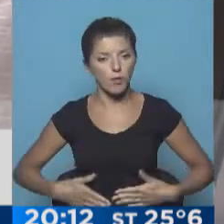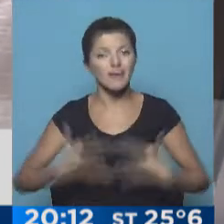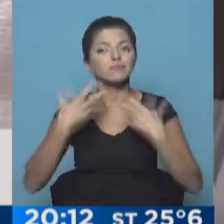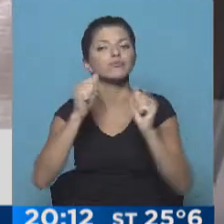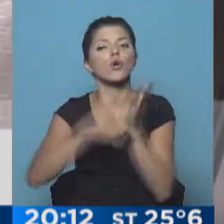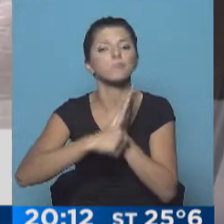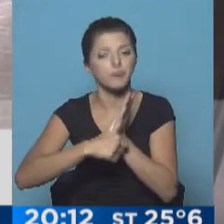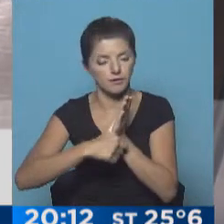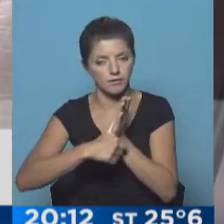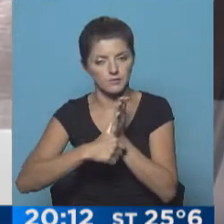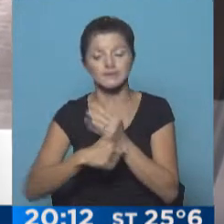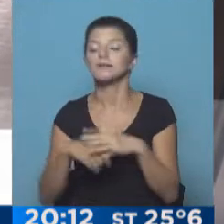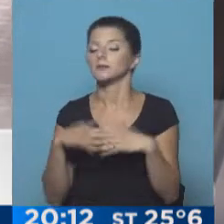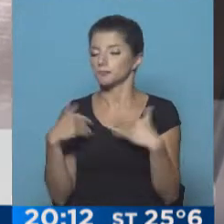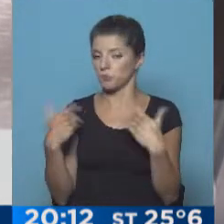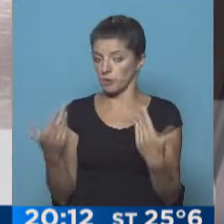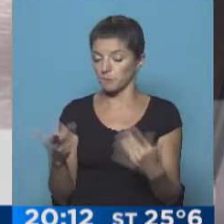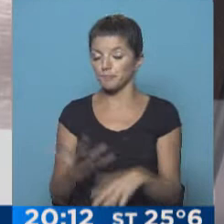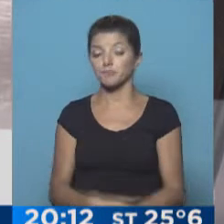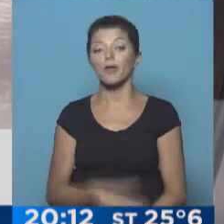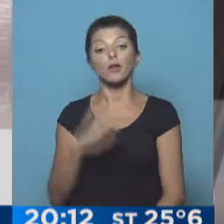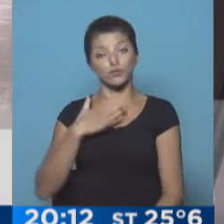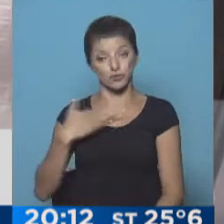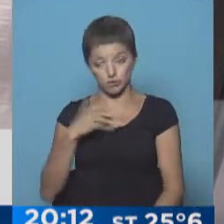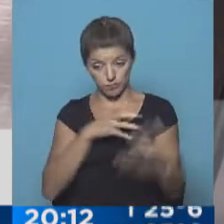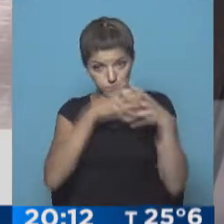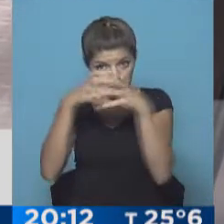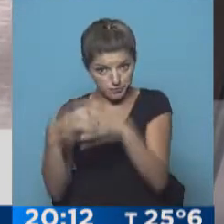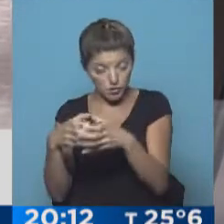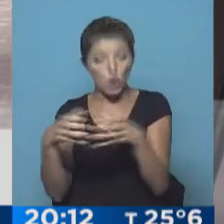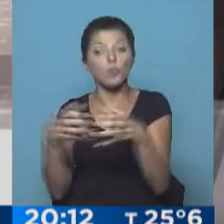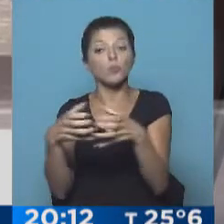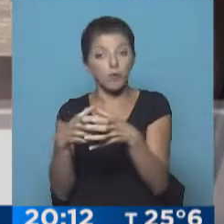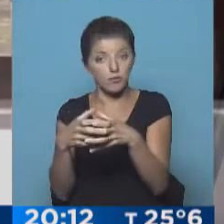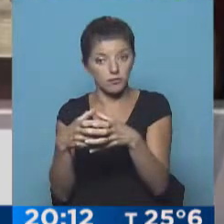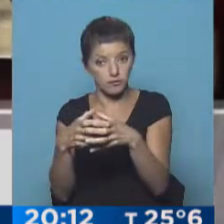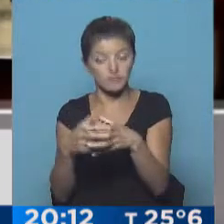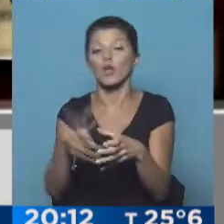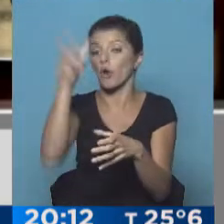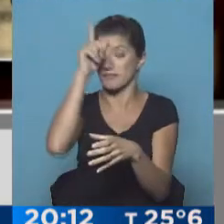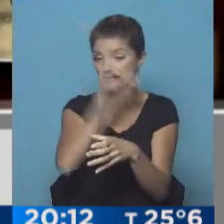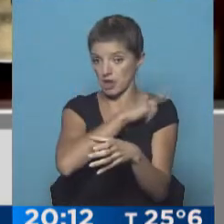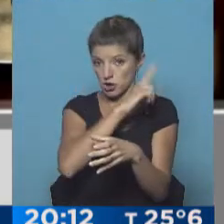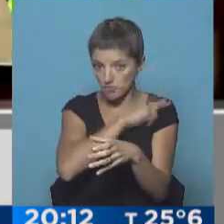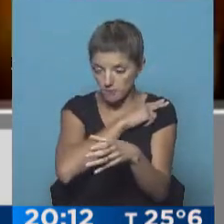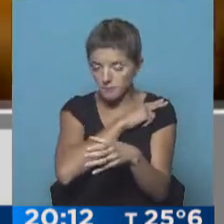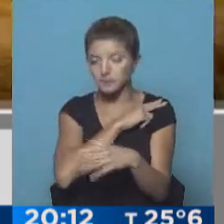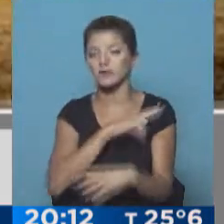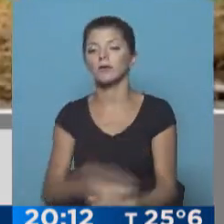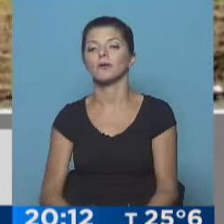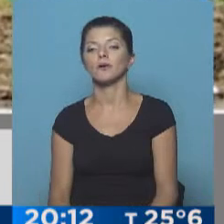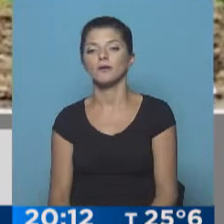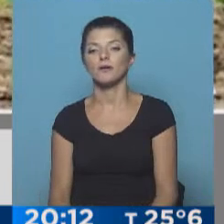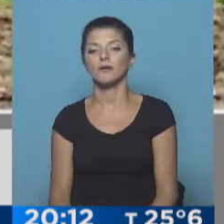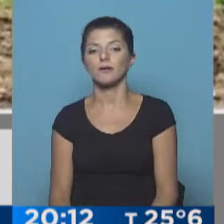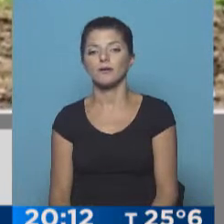Porque, bueno, nosotros llegamos aquí, una comisión formada por el comisario inspector Guglielmo, que estaba a cargo de